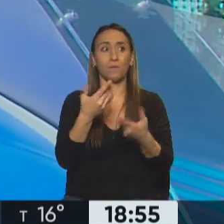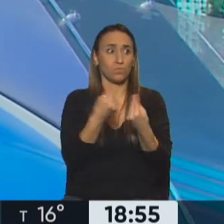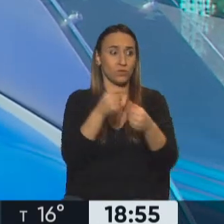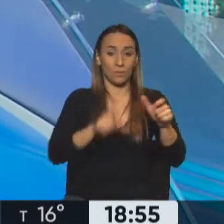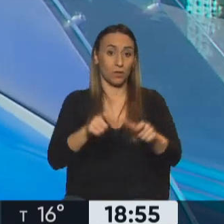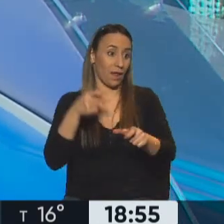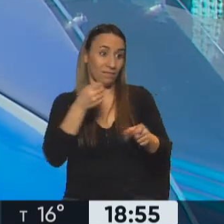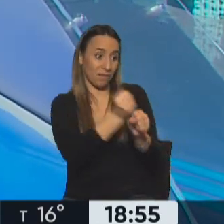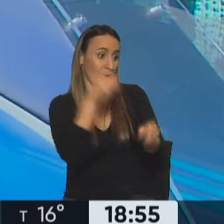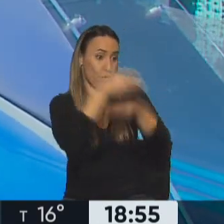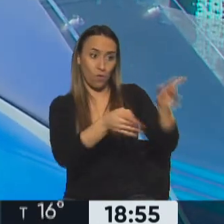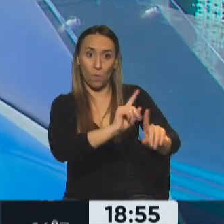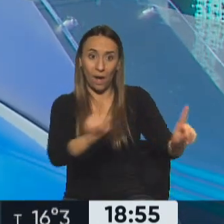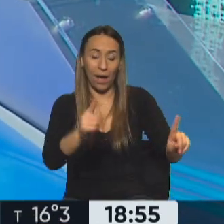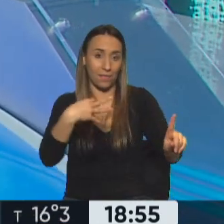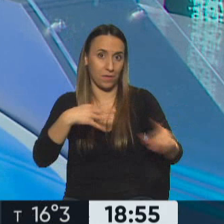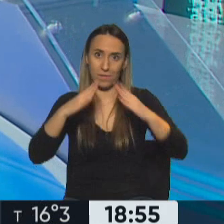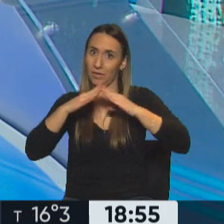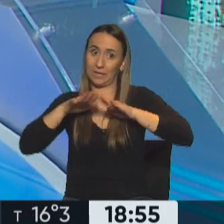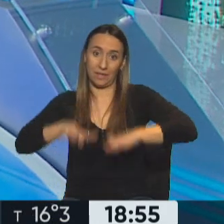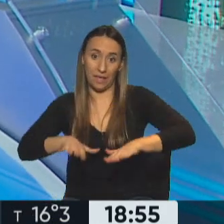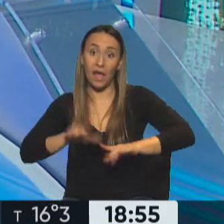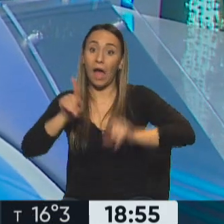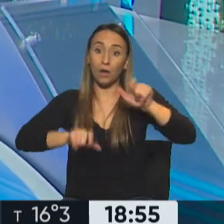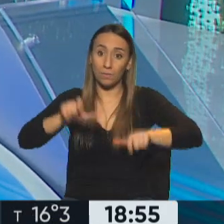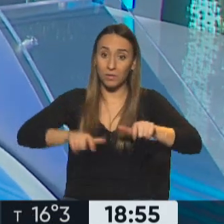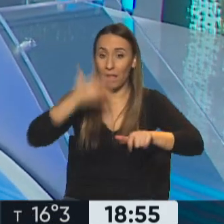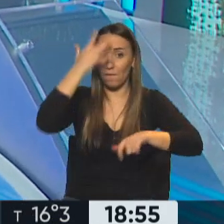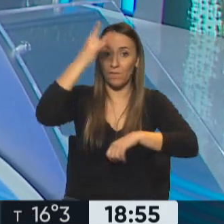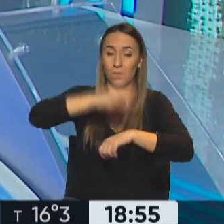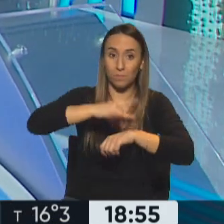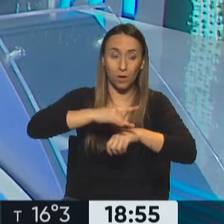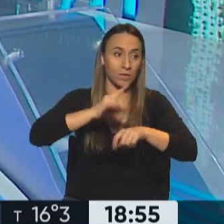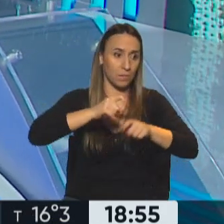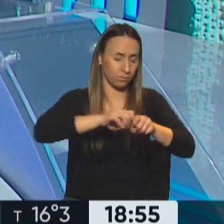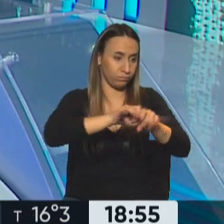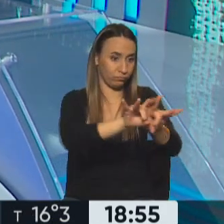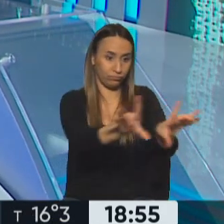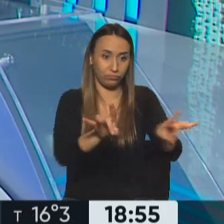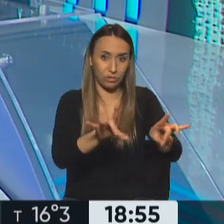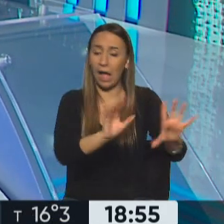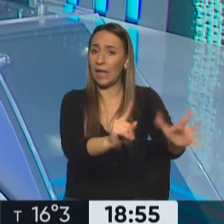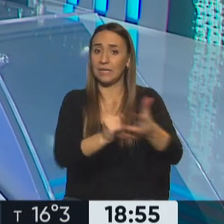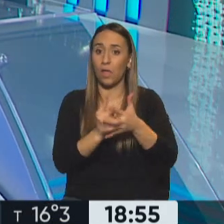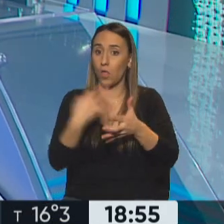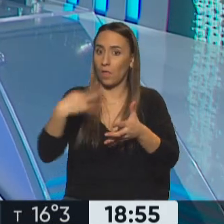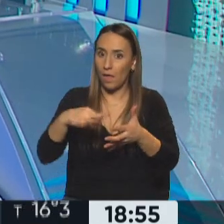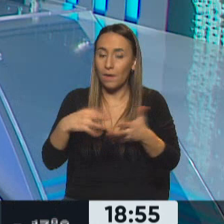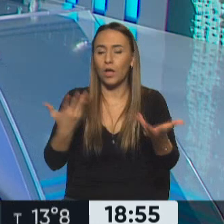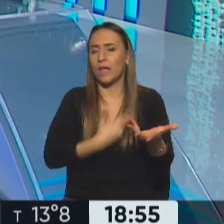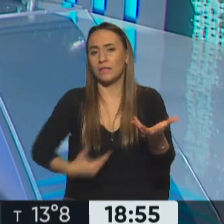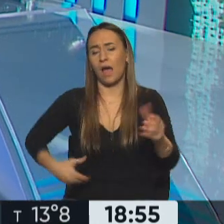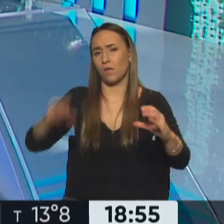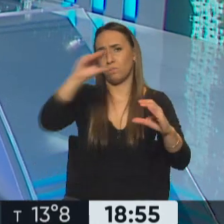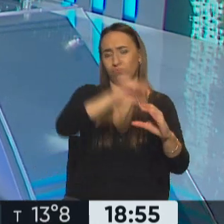lugares de trabajo, había que permanecer con las puertas cerradas, o algunos se enfermaban y había foco de contagios y muchos aislarse. Les agarró un ataque de olvido,